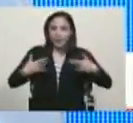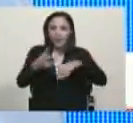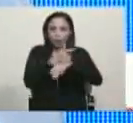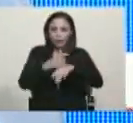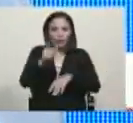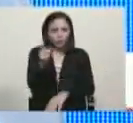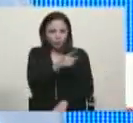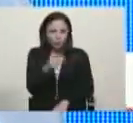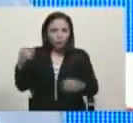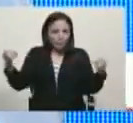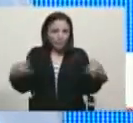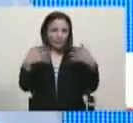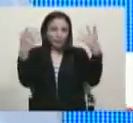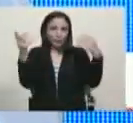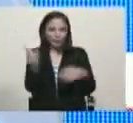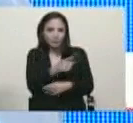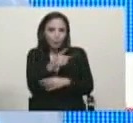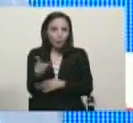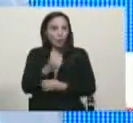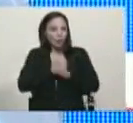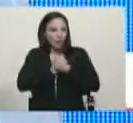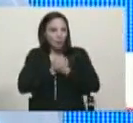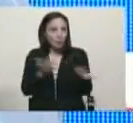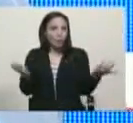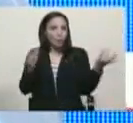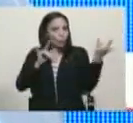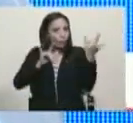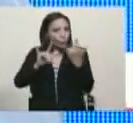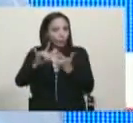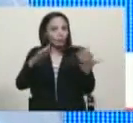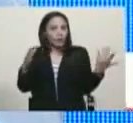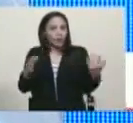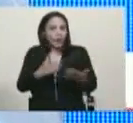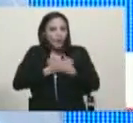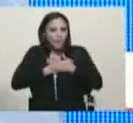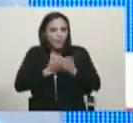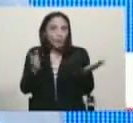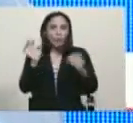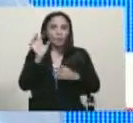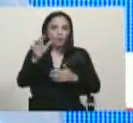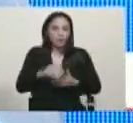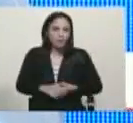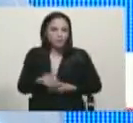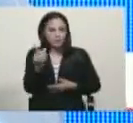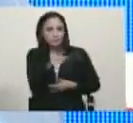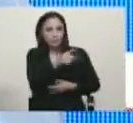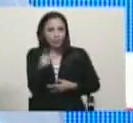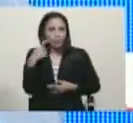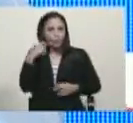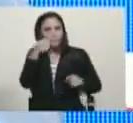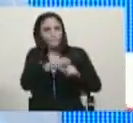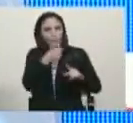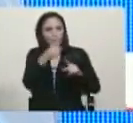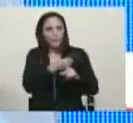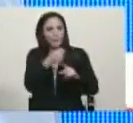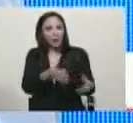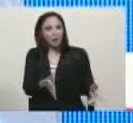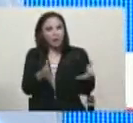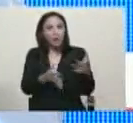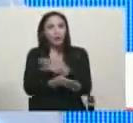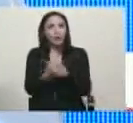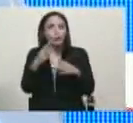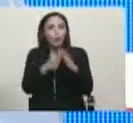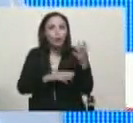es un milagro? Con amor, con pasión patria, venciendo y venciendo